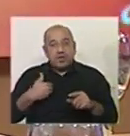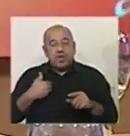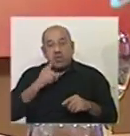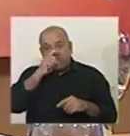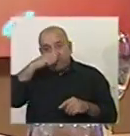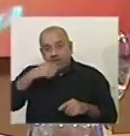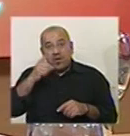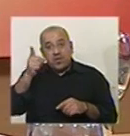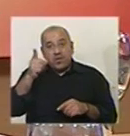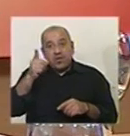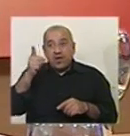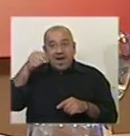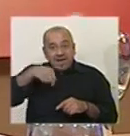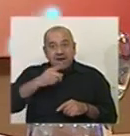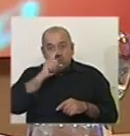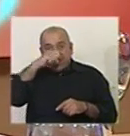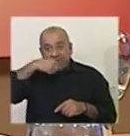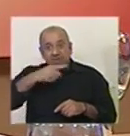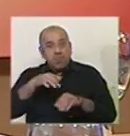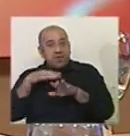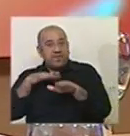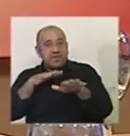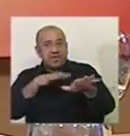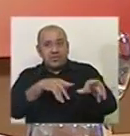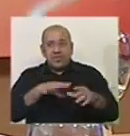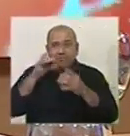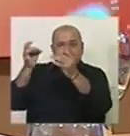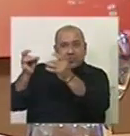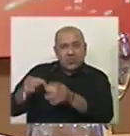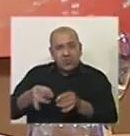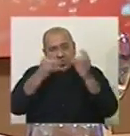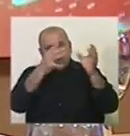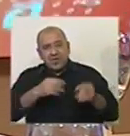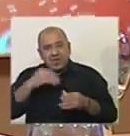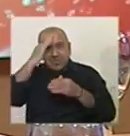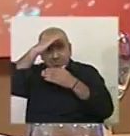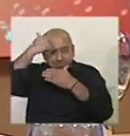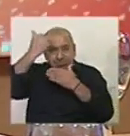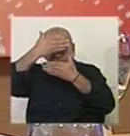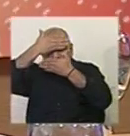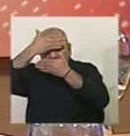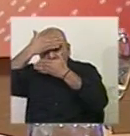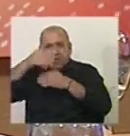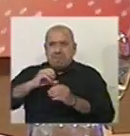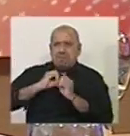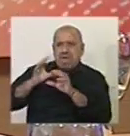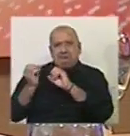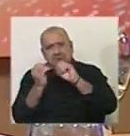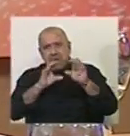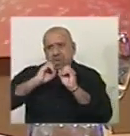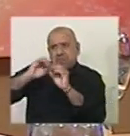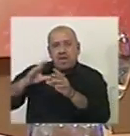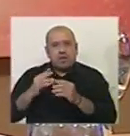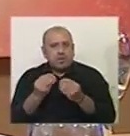de terminamos teniendo el estilo de manifestación ese absolutamente microscópica, que no es representativa de nada. Organizada.